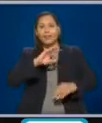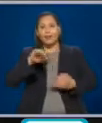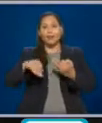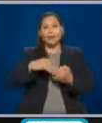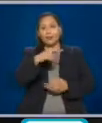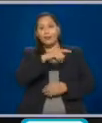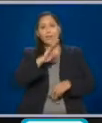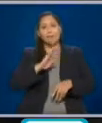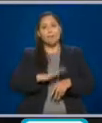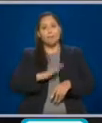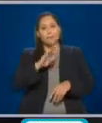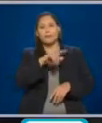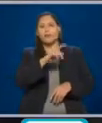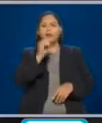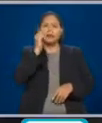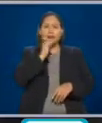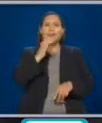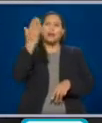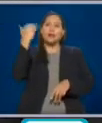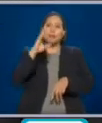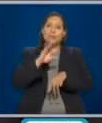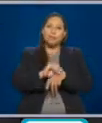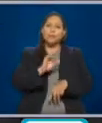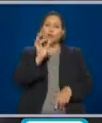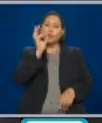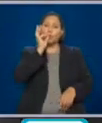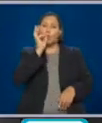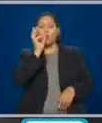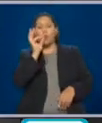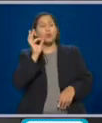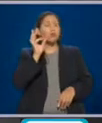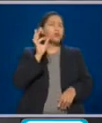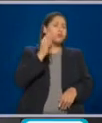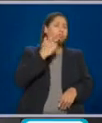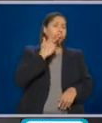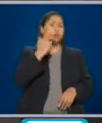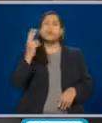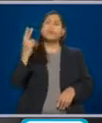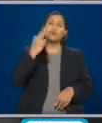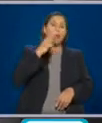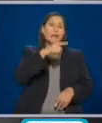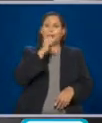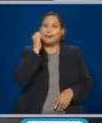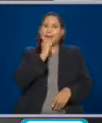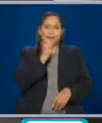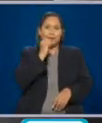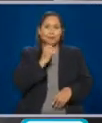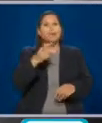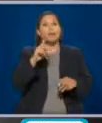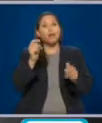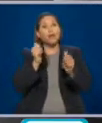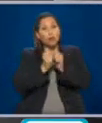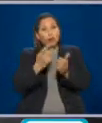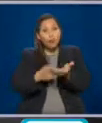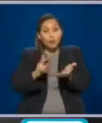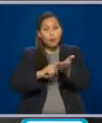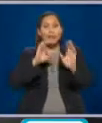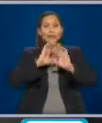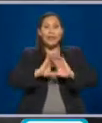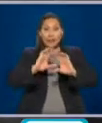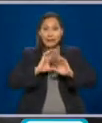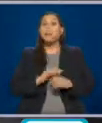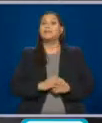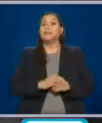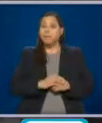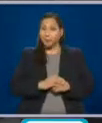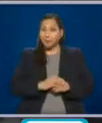más y su completo. cigarro cuando se permitía Con su fumar cigarro. adentro de cualquier estudio fuera de televisión, él con su cigarro. Pero cantando, Ajá. además. Sí. imagínate. Y